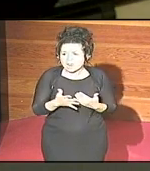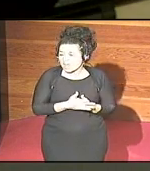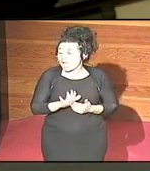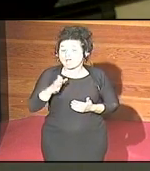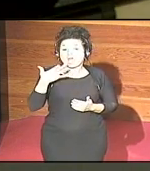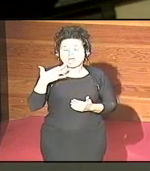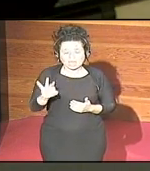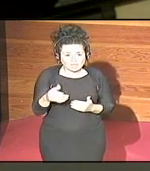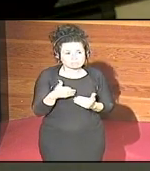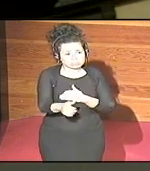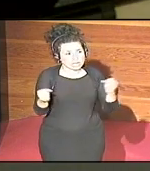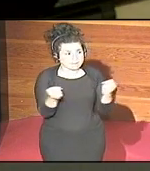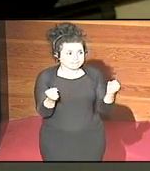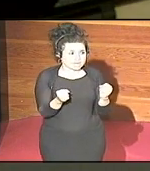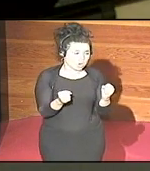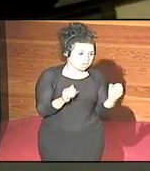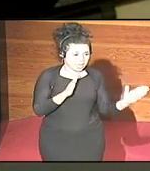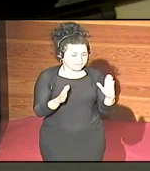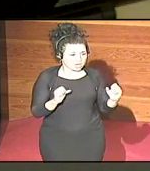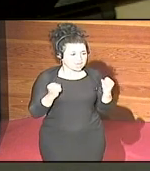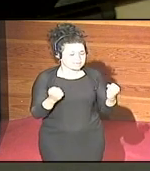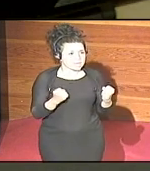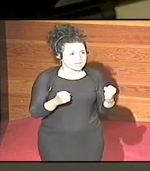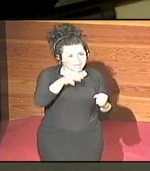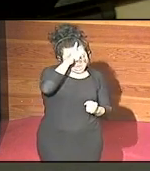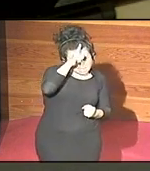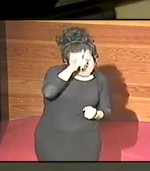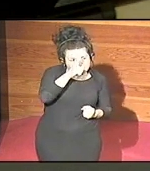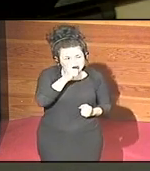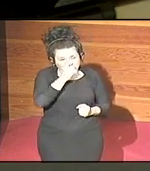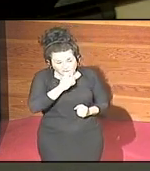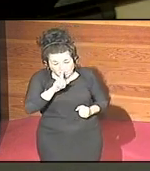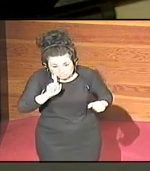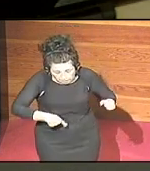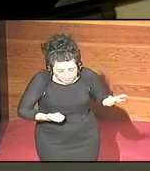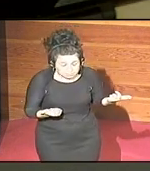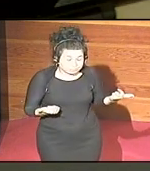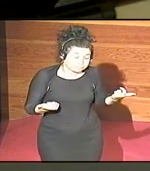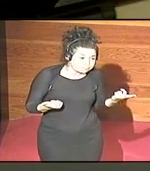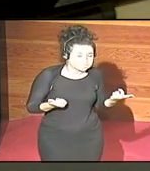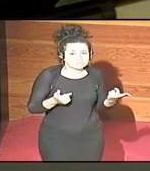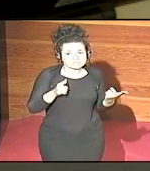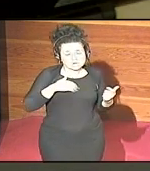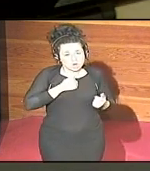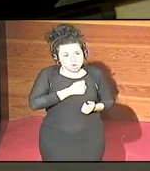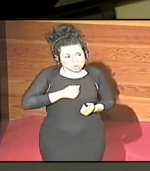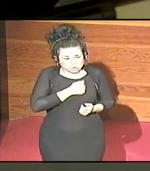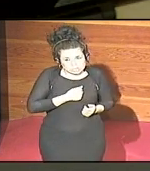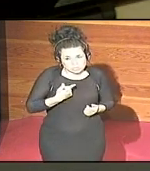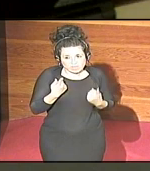Lo del invierno, Alemania, el gas. Ahí también, lo siento, pero se necesita un especialista que yo no